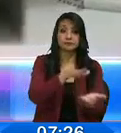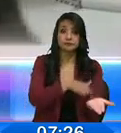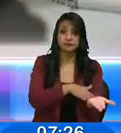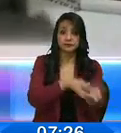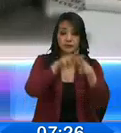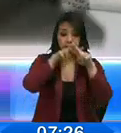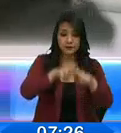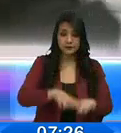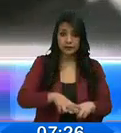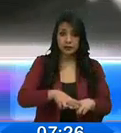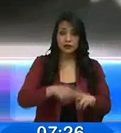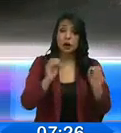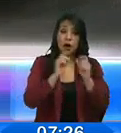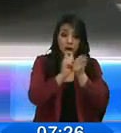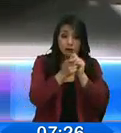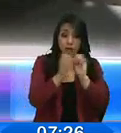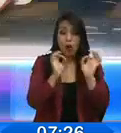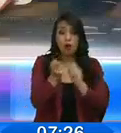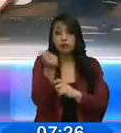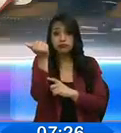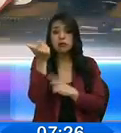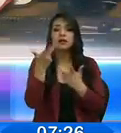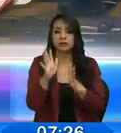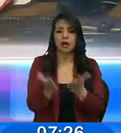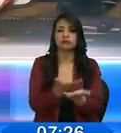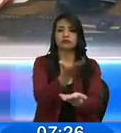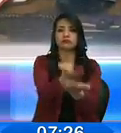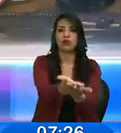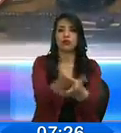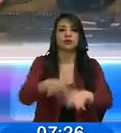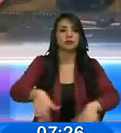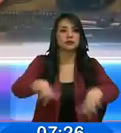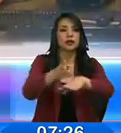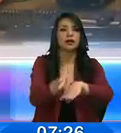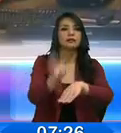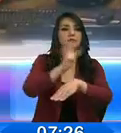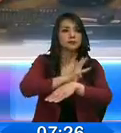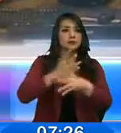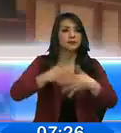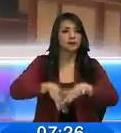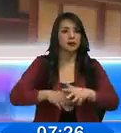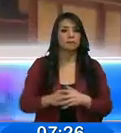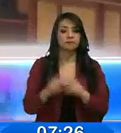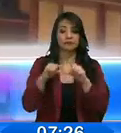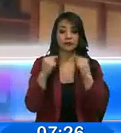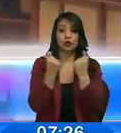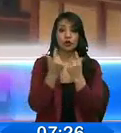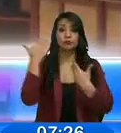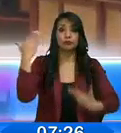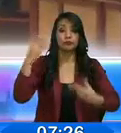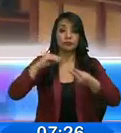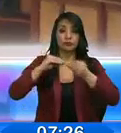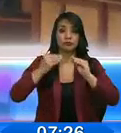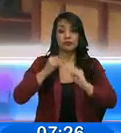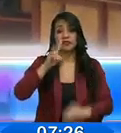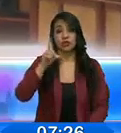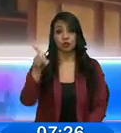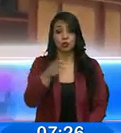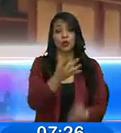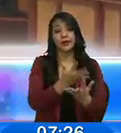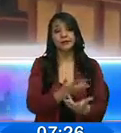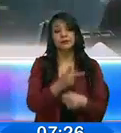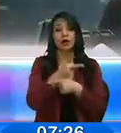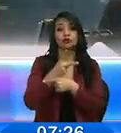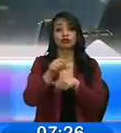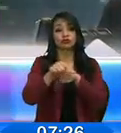o derogar este impuesto ya ha sido presentado ante la Asamblea Nacional y en Creo están a la espera de que el CAL tome una